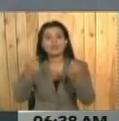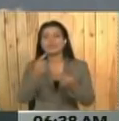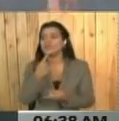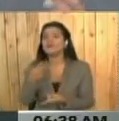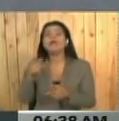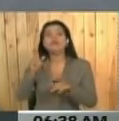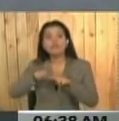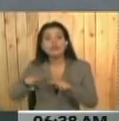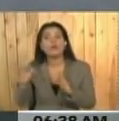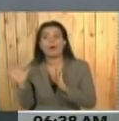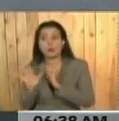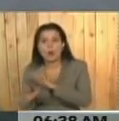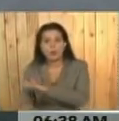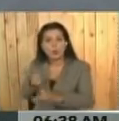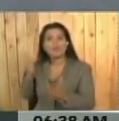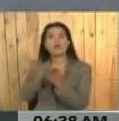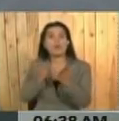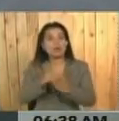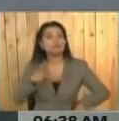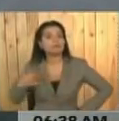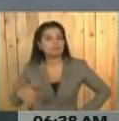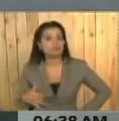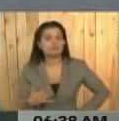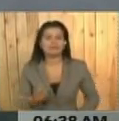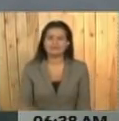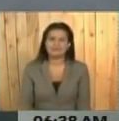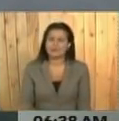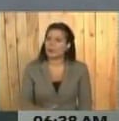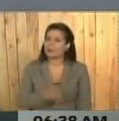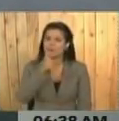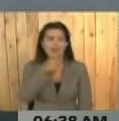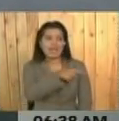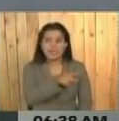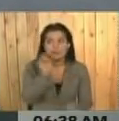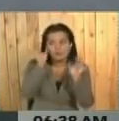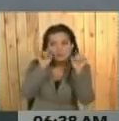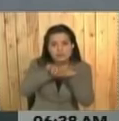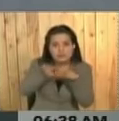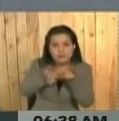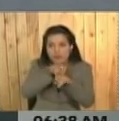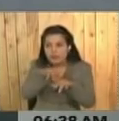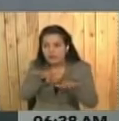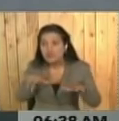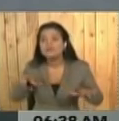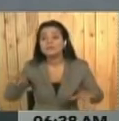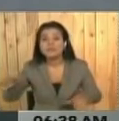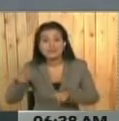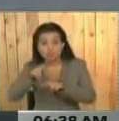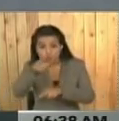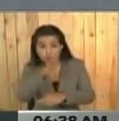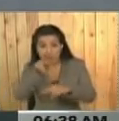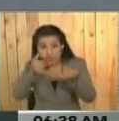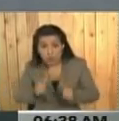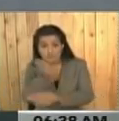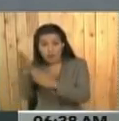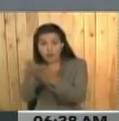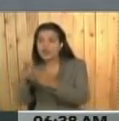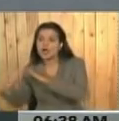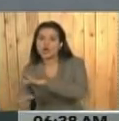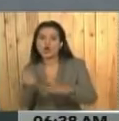las escuelas campaña mira lo que criminal que ellos son capaces de dejar correr esan esas esas